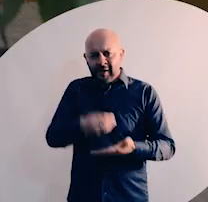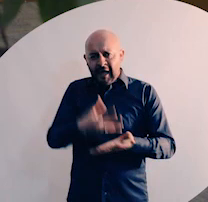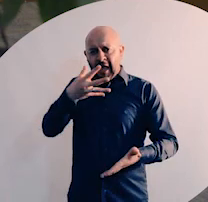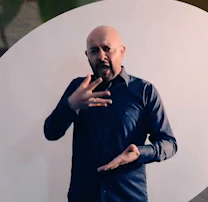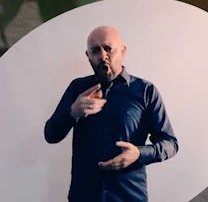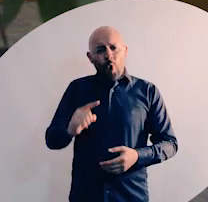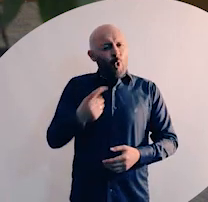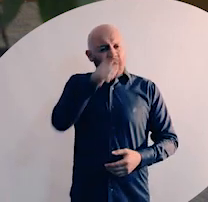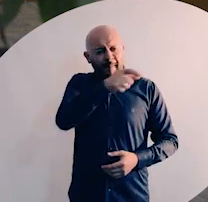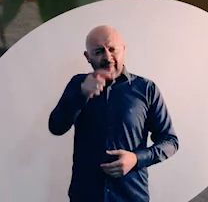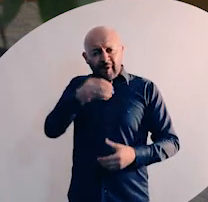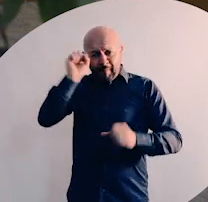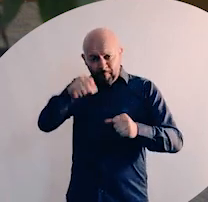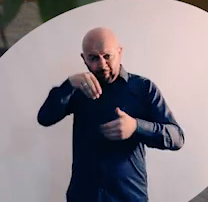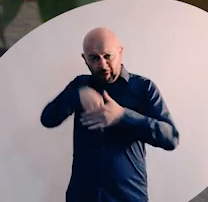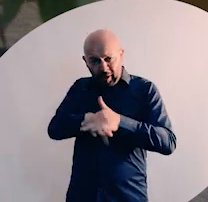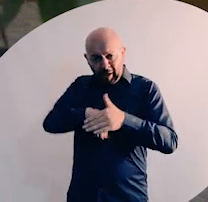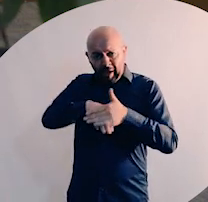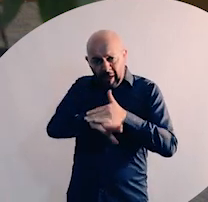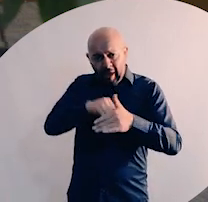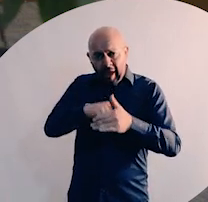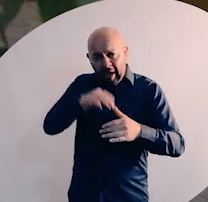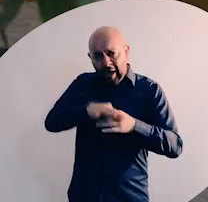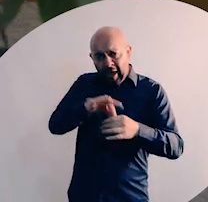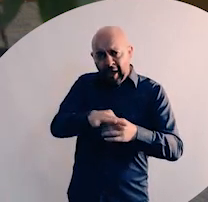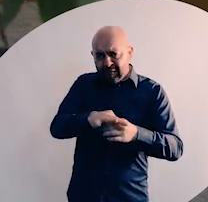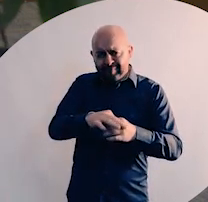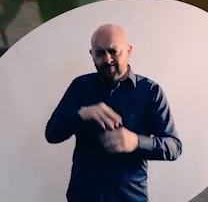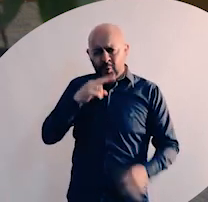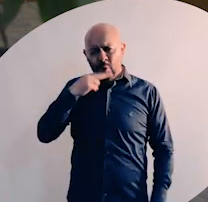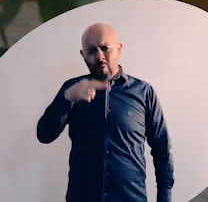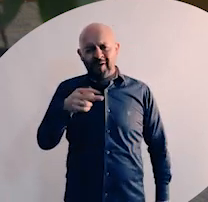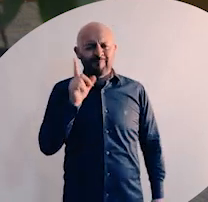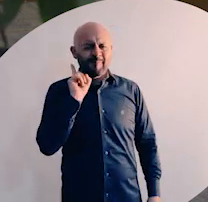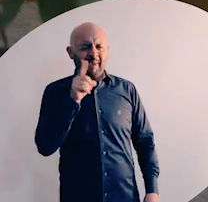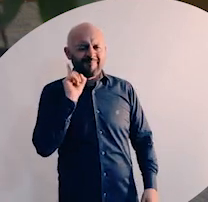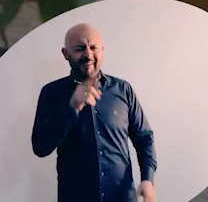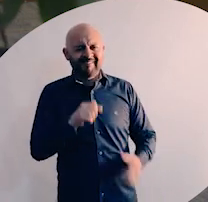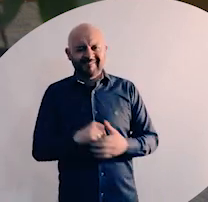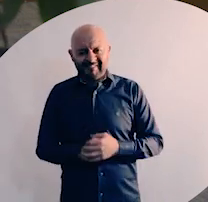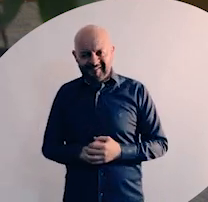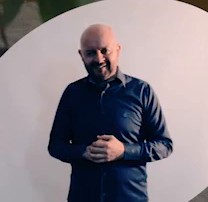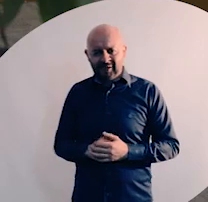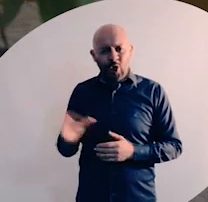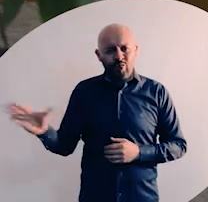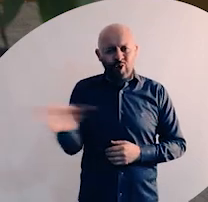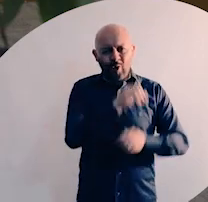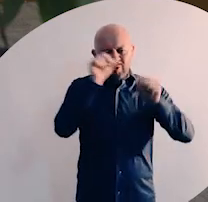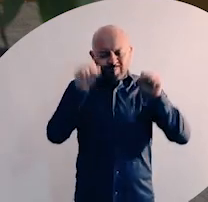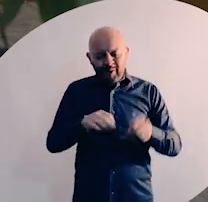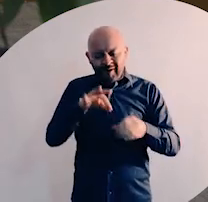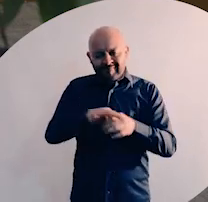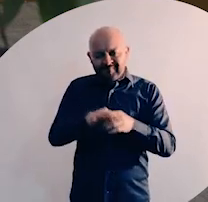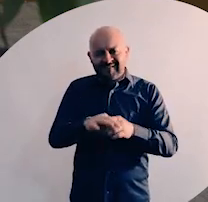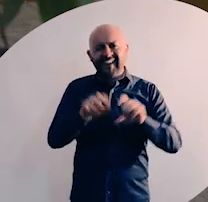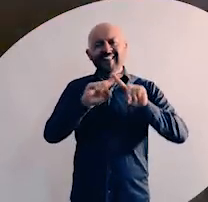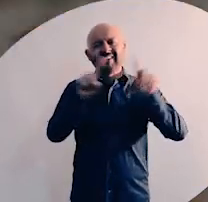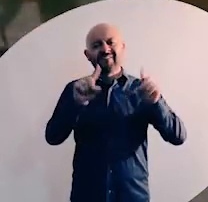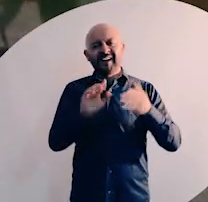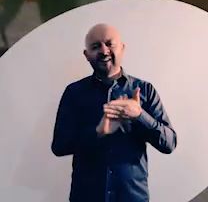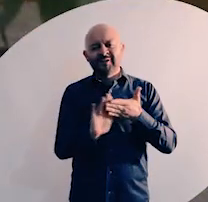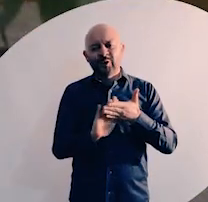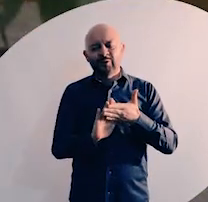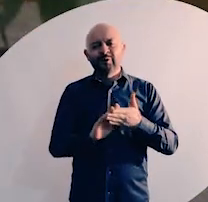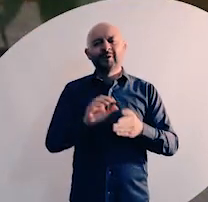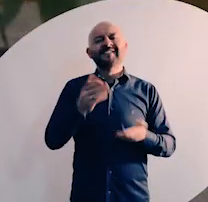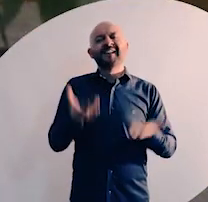Este es un mito que tenemos que empezar a acabar. Invertir no es solo para ricos ni tampoco es solo comprar acciones en el mercado de valores.